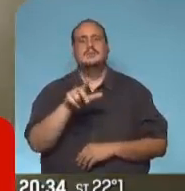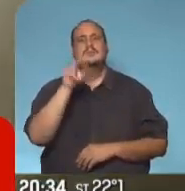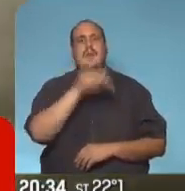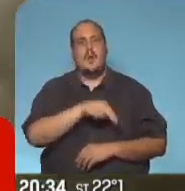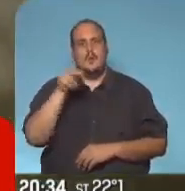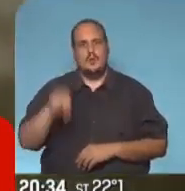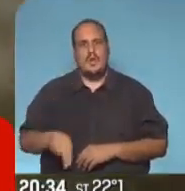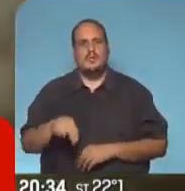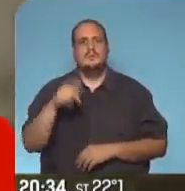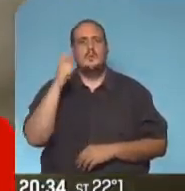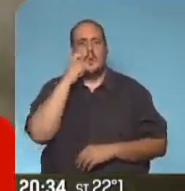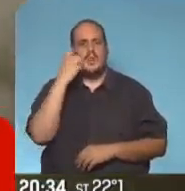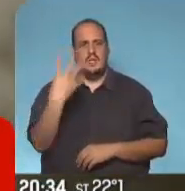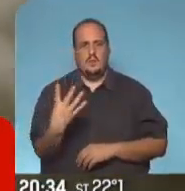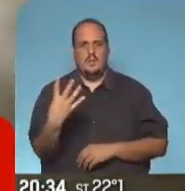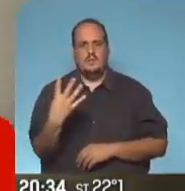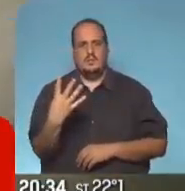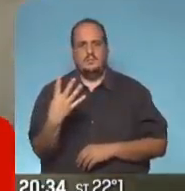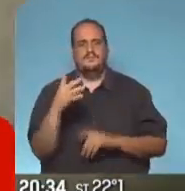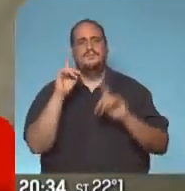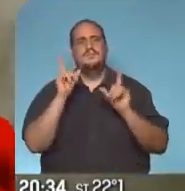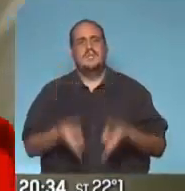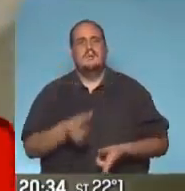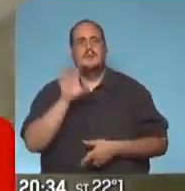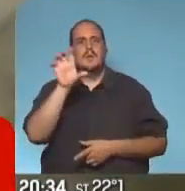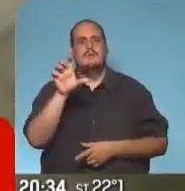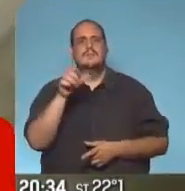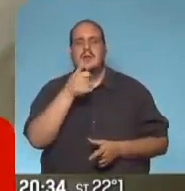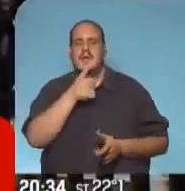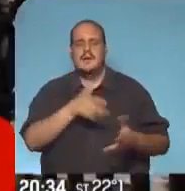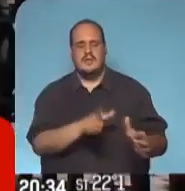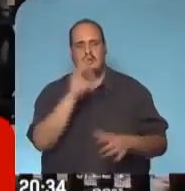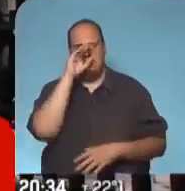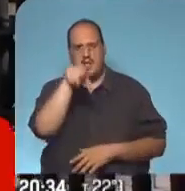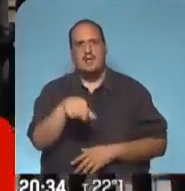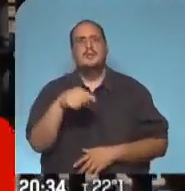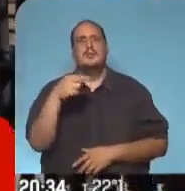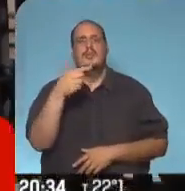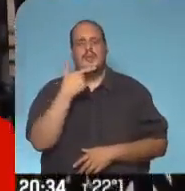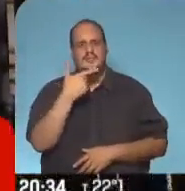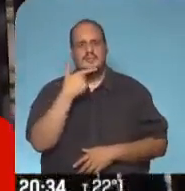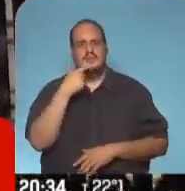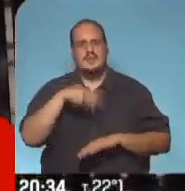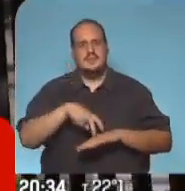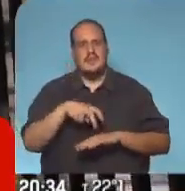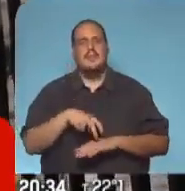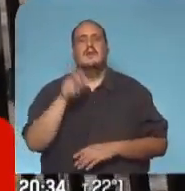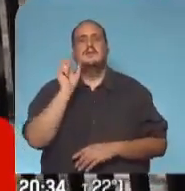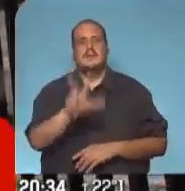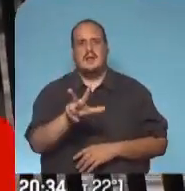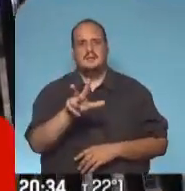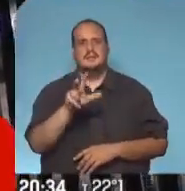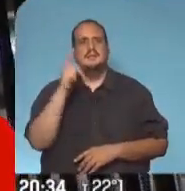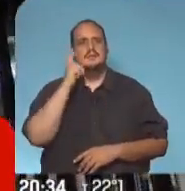Neuquén 44 casos, también la provincia de Río Negro con 17, Salta 3, San